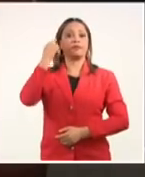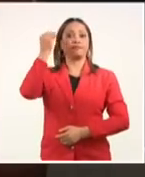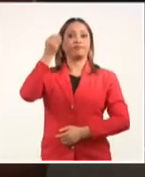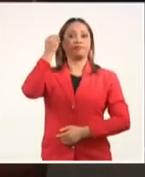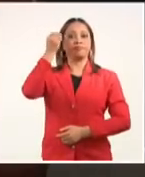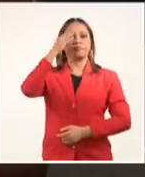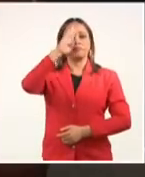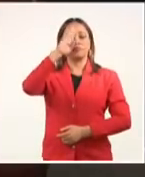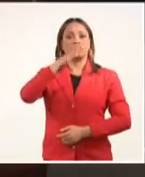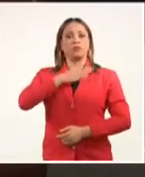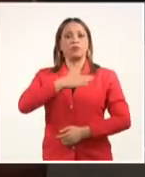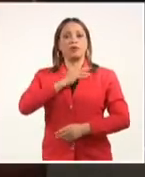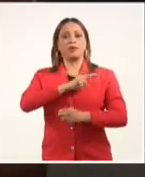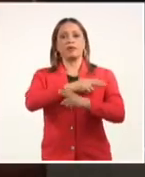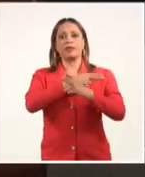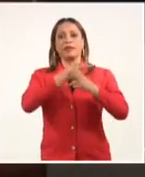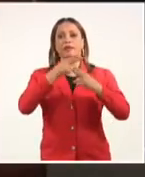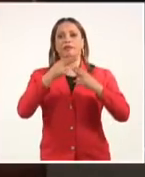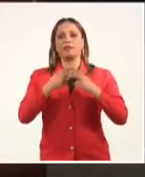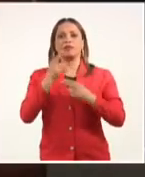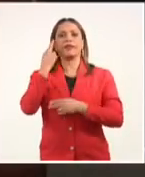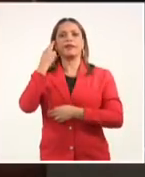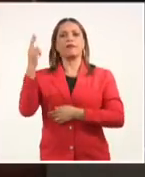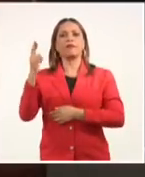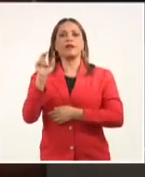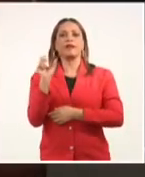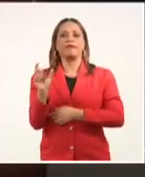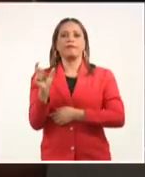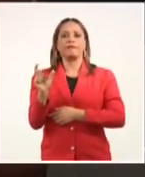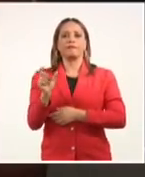esta histórica conmemoración,